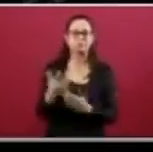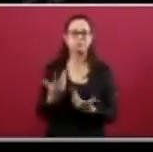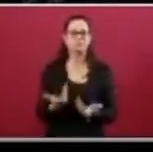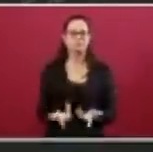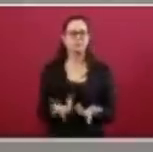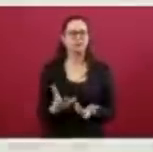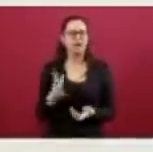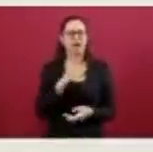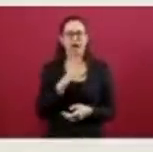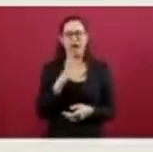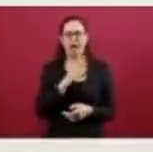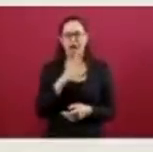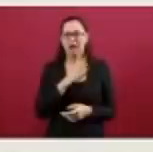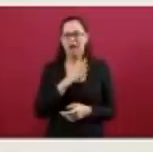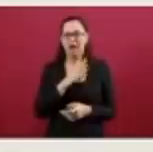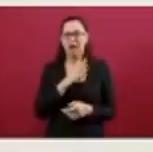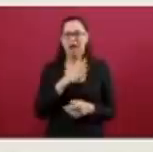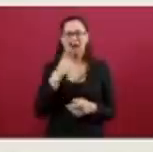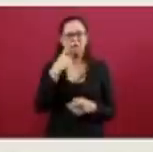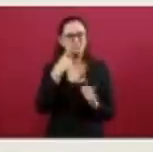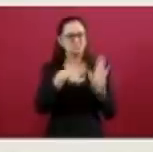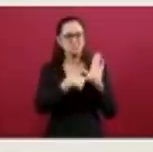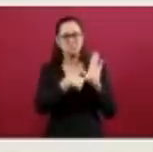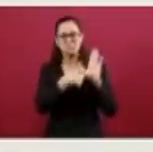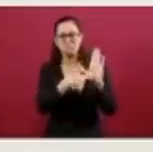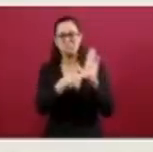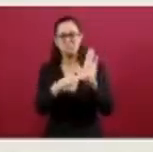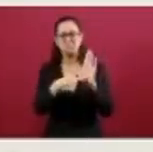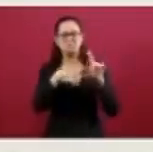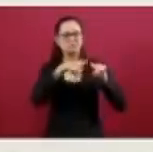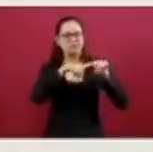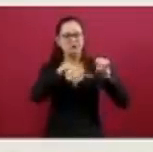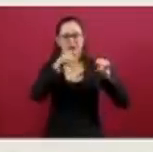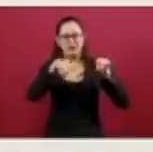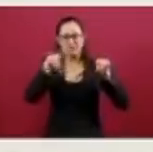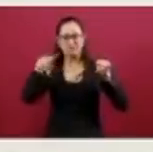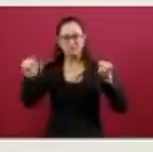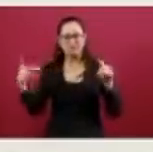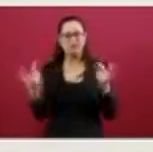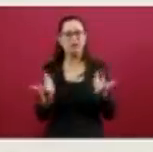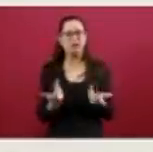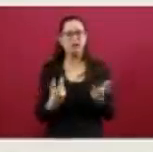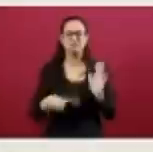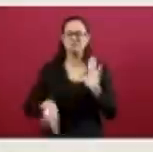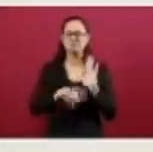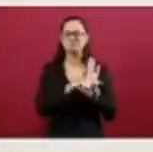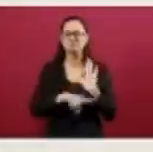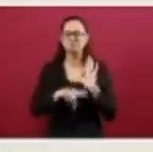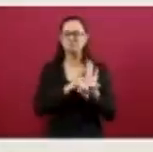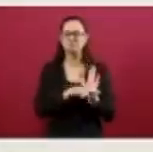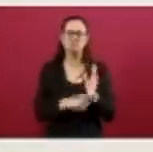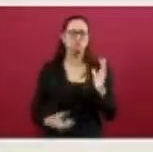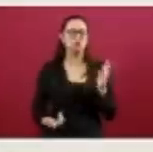negativos de la llamada política neoliberal,